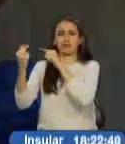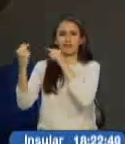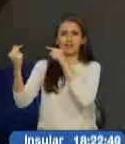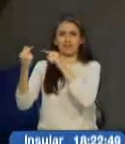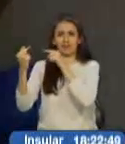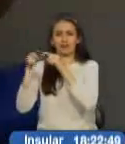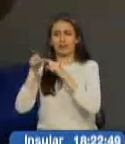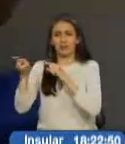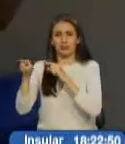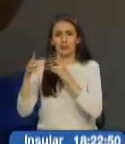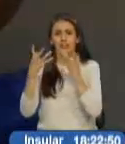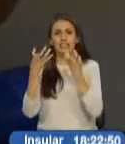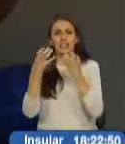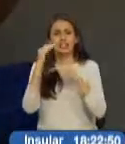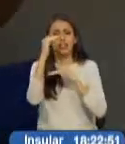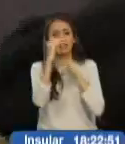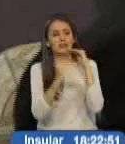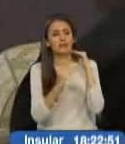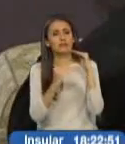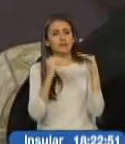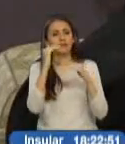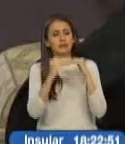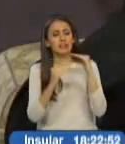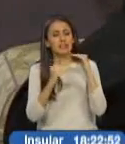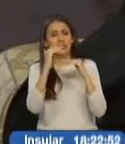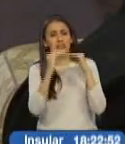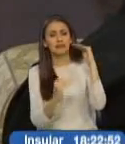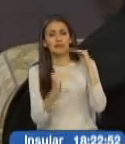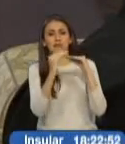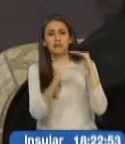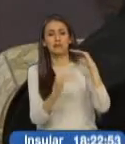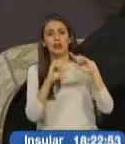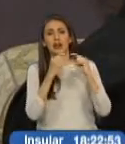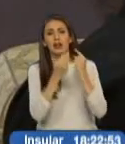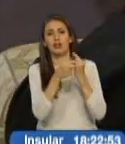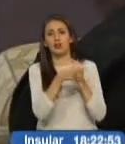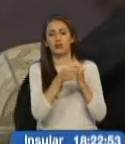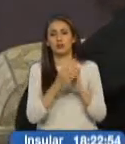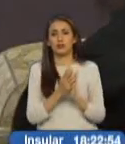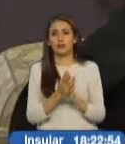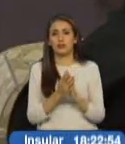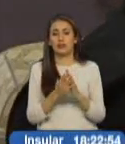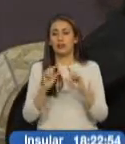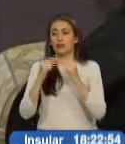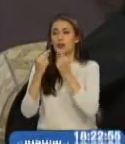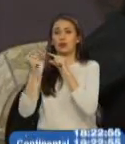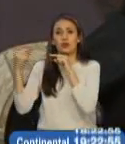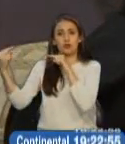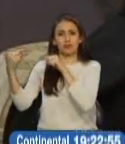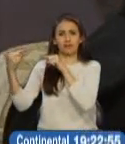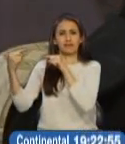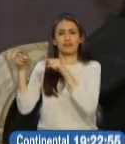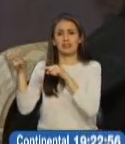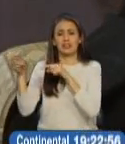de desestabilizar a los gobiernos progresistas. Hay que ver cómo las fuerzas de derecha, entonces, para volcarse contra la